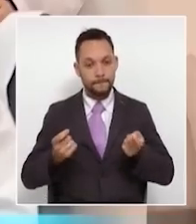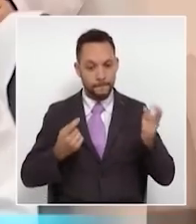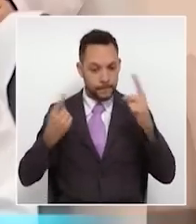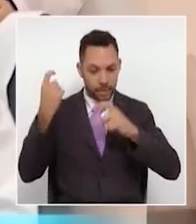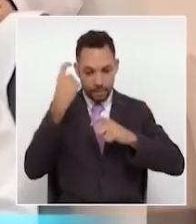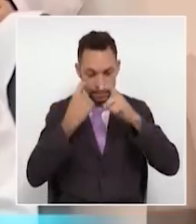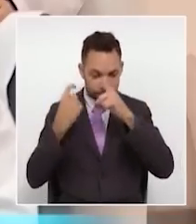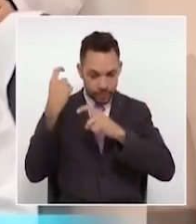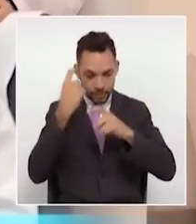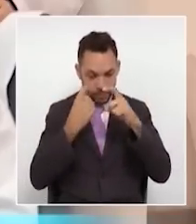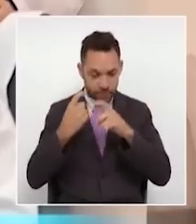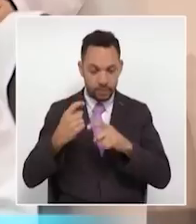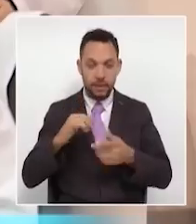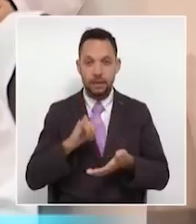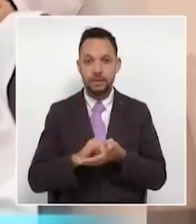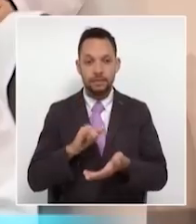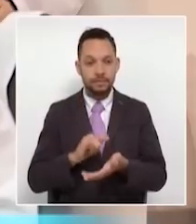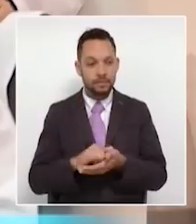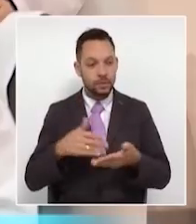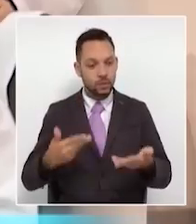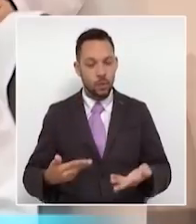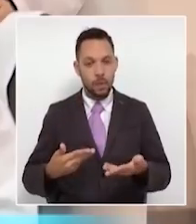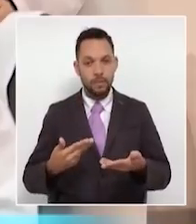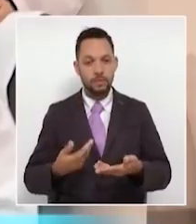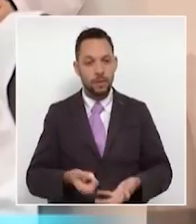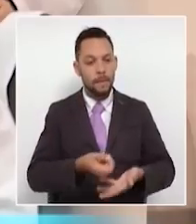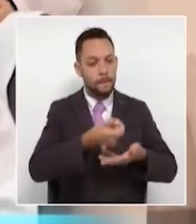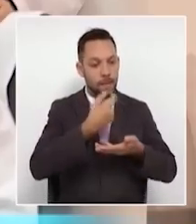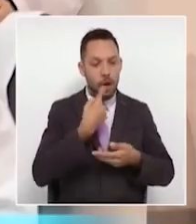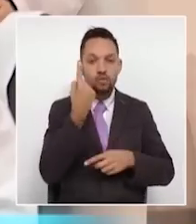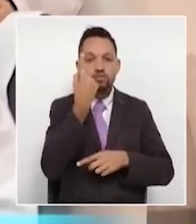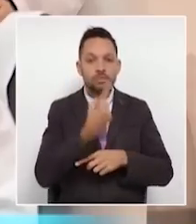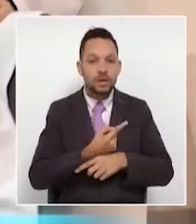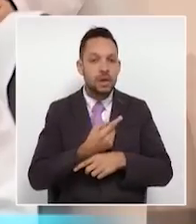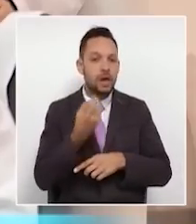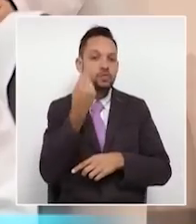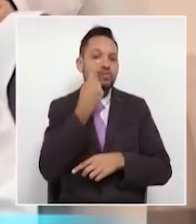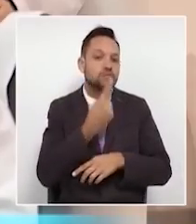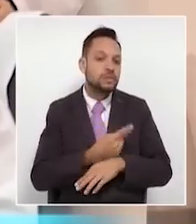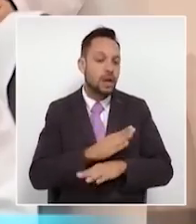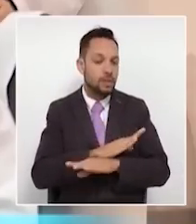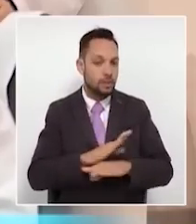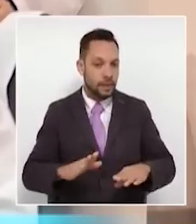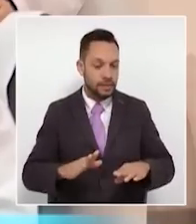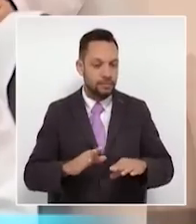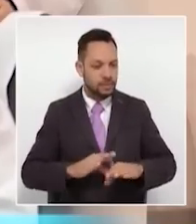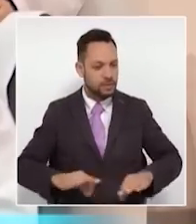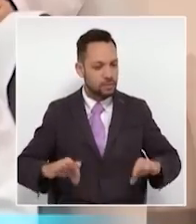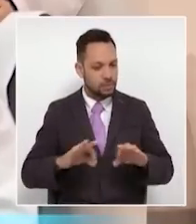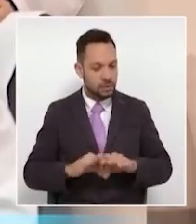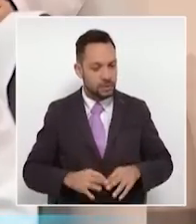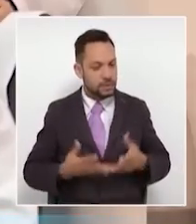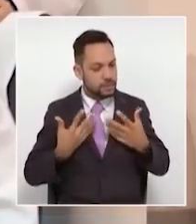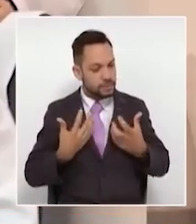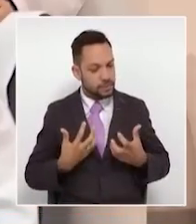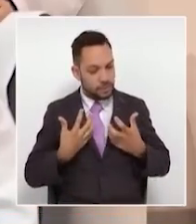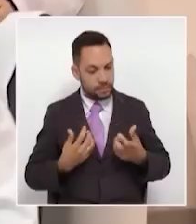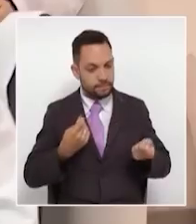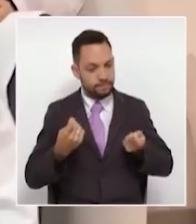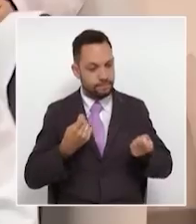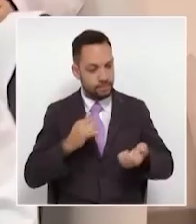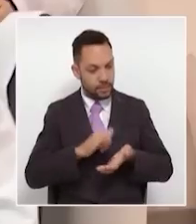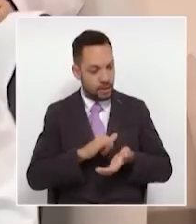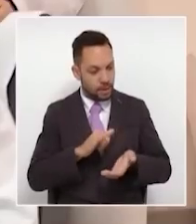estos medicamentos solo van a mejorar los síntomas por un día por dos días lo que intentamos hacer con el neurofeedback